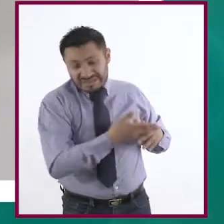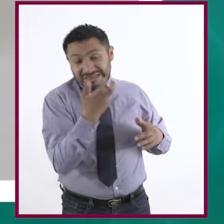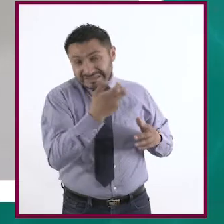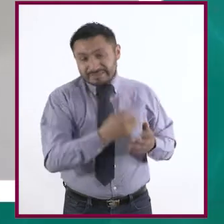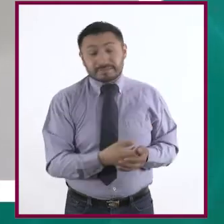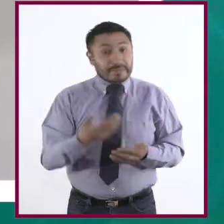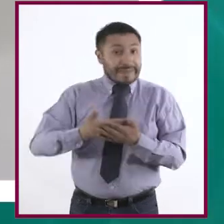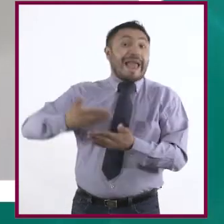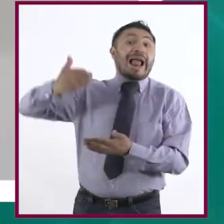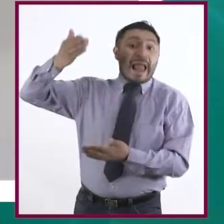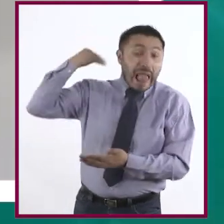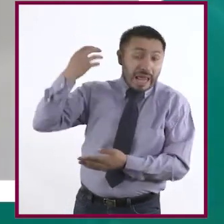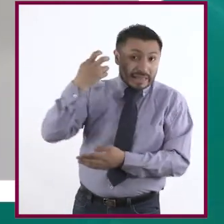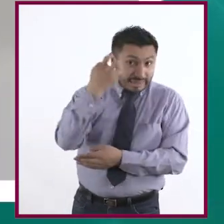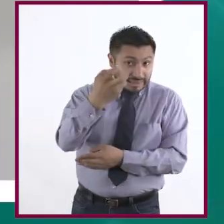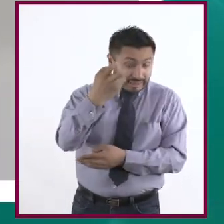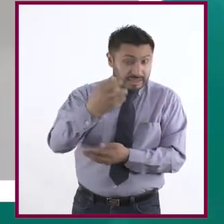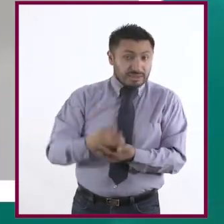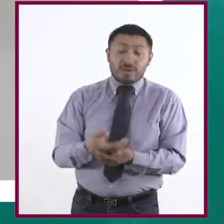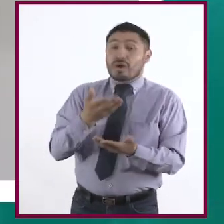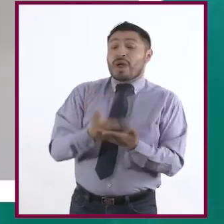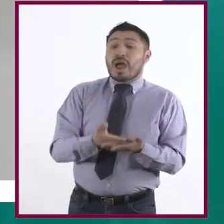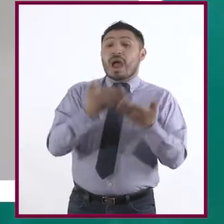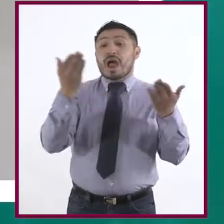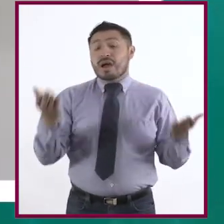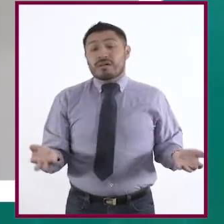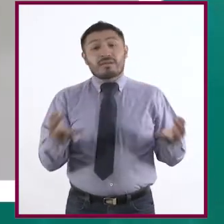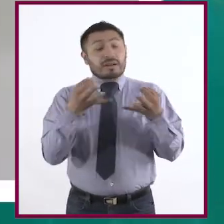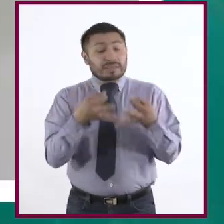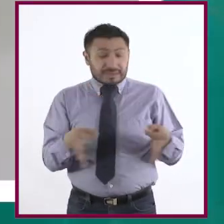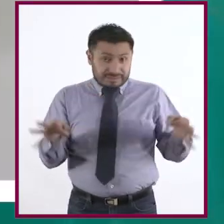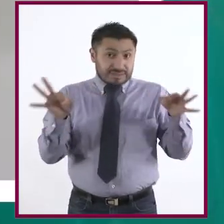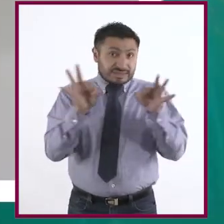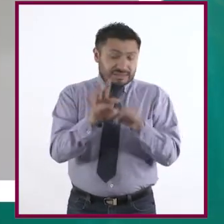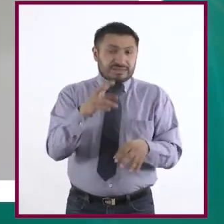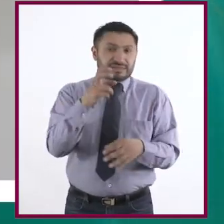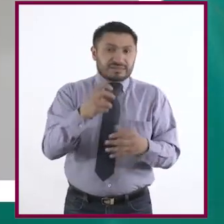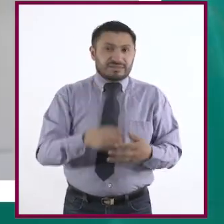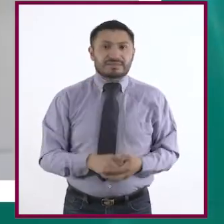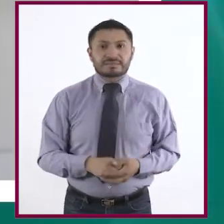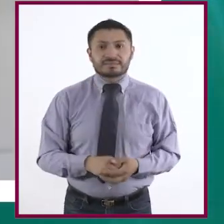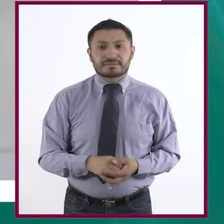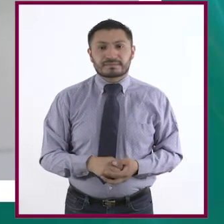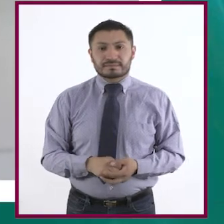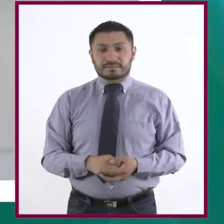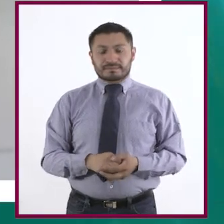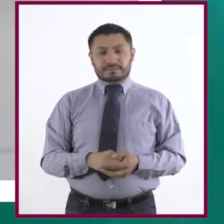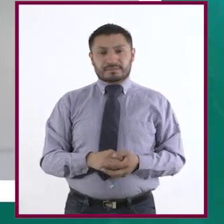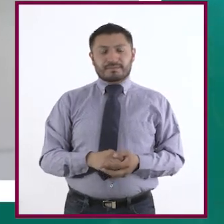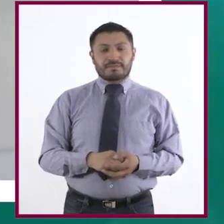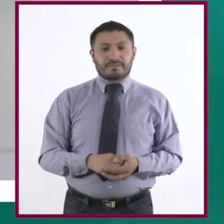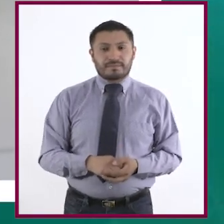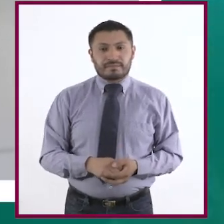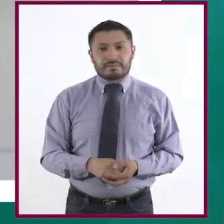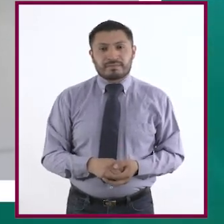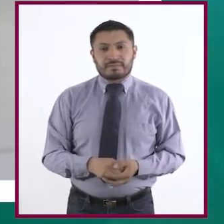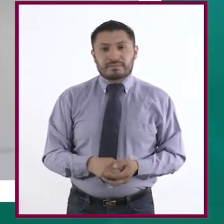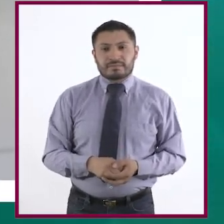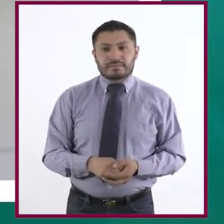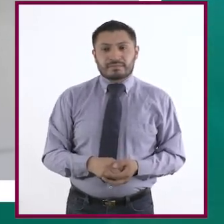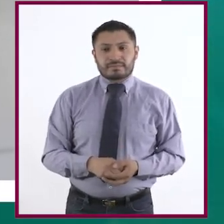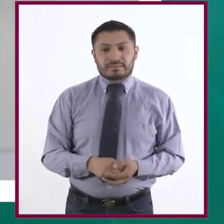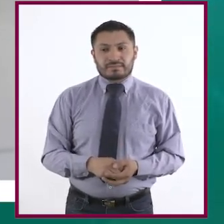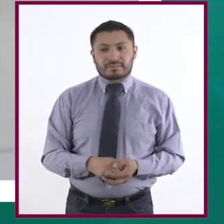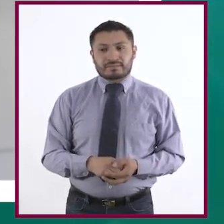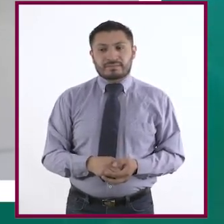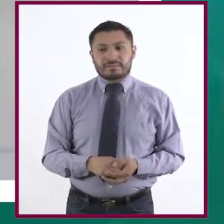traído un peso significativo muy grande a lo largo de toda la historia. El papel de la bioética